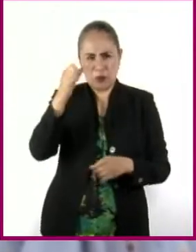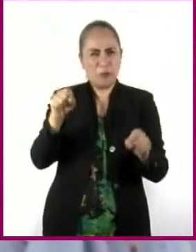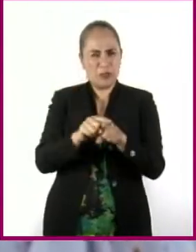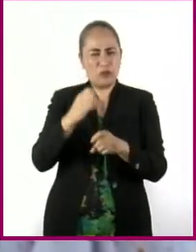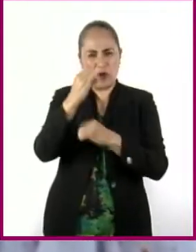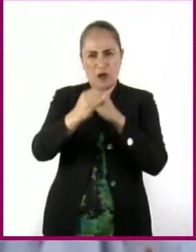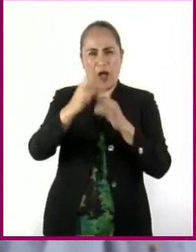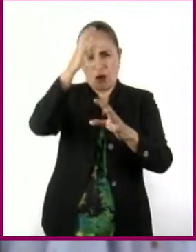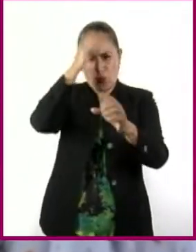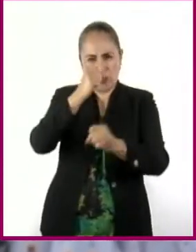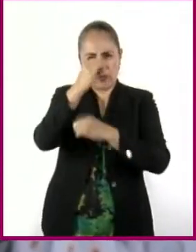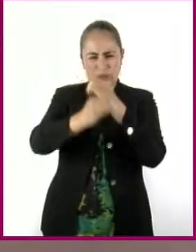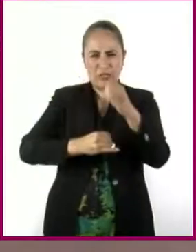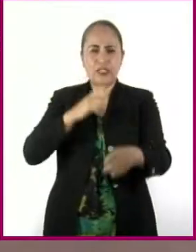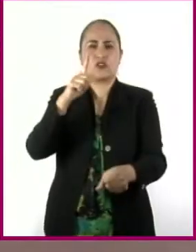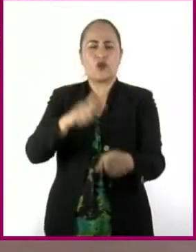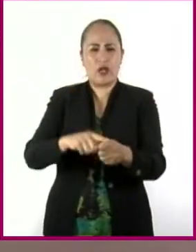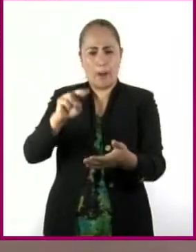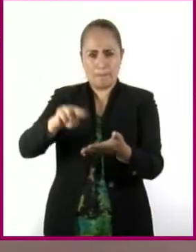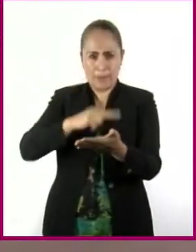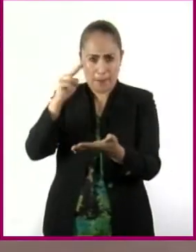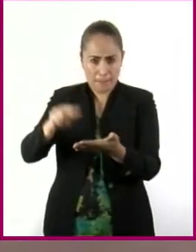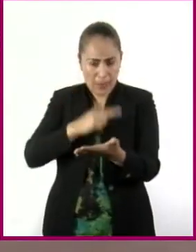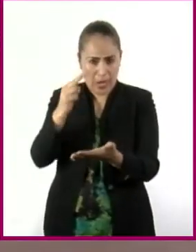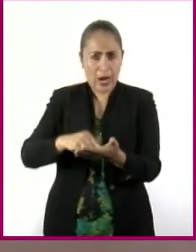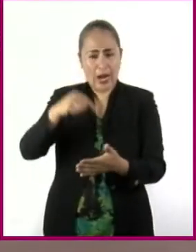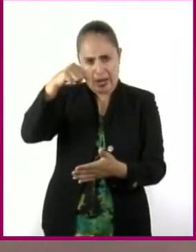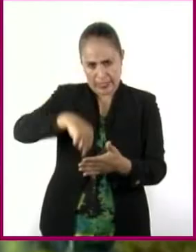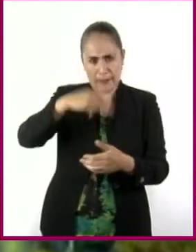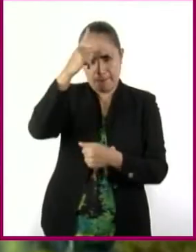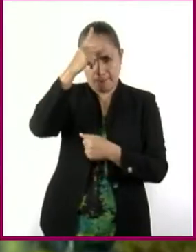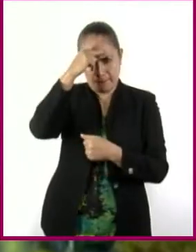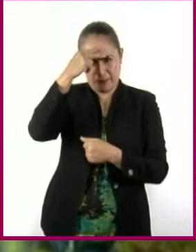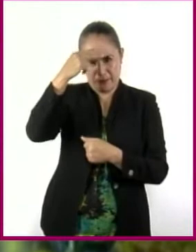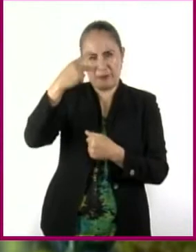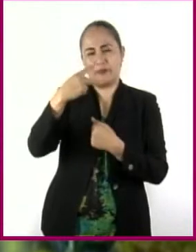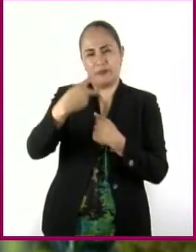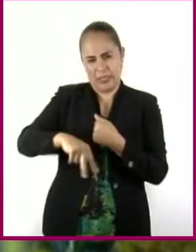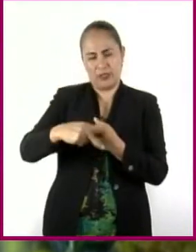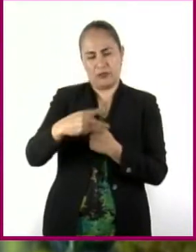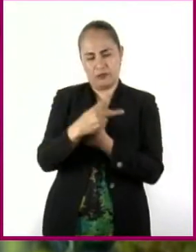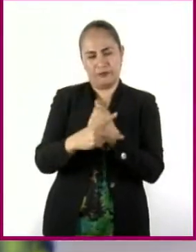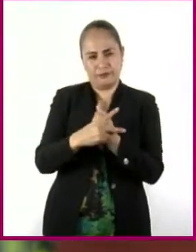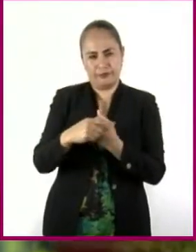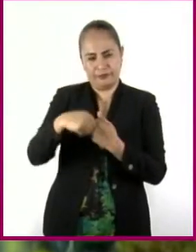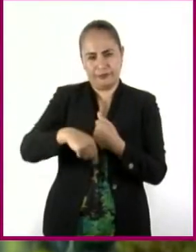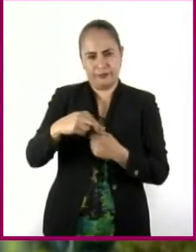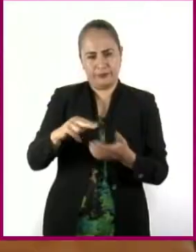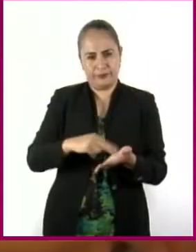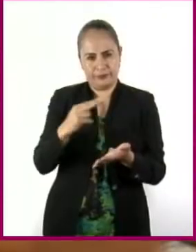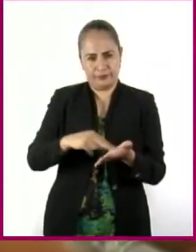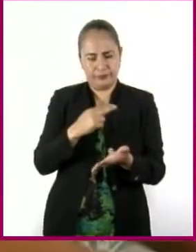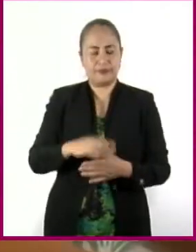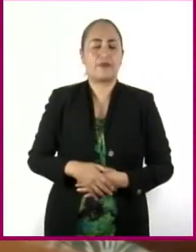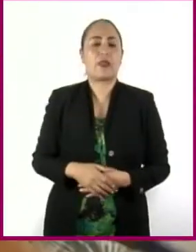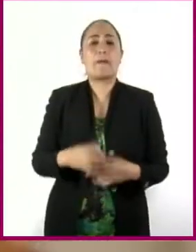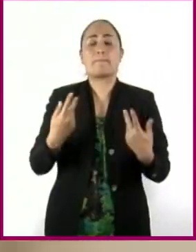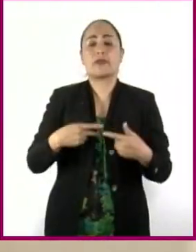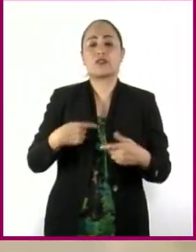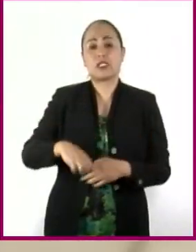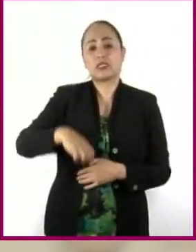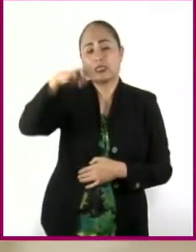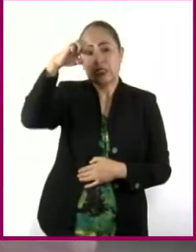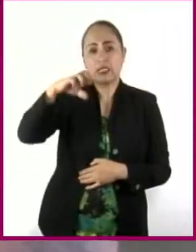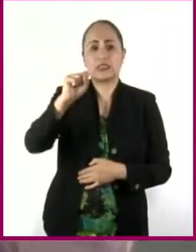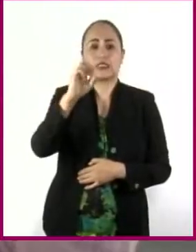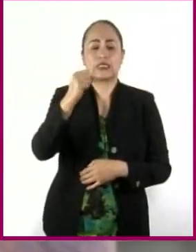tratados internacionales firmados y ratificados por nuestro país. Además, las personas mayores de 60 años